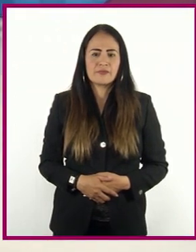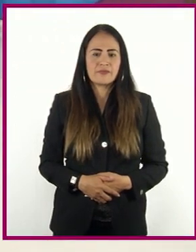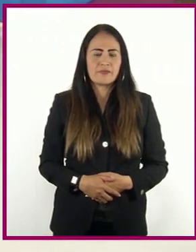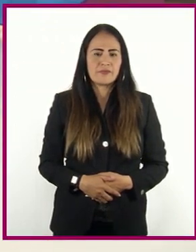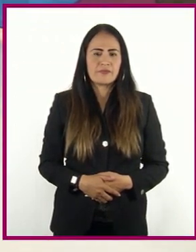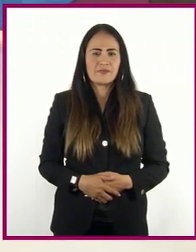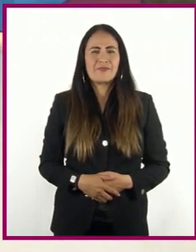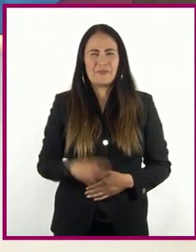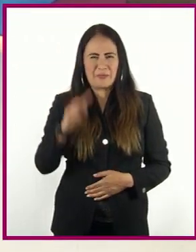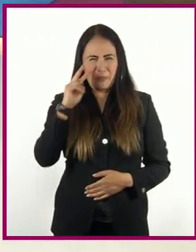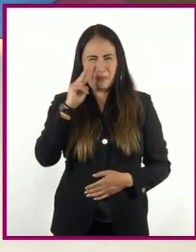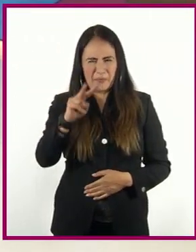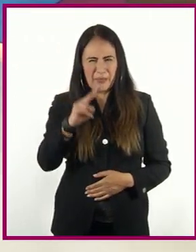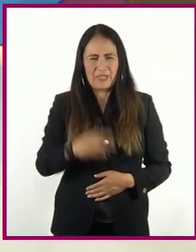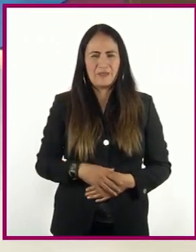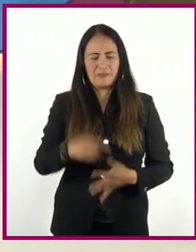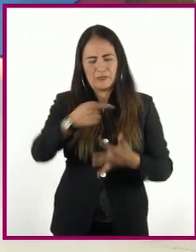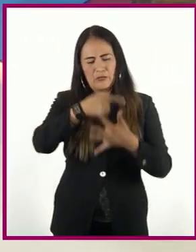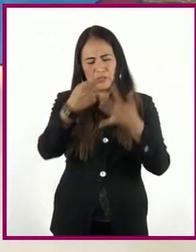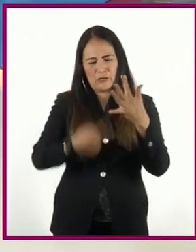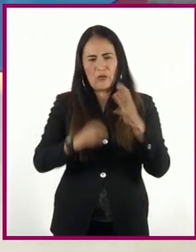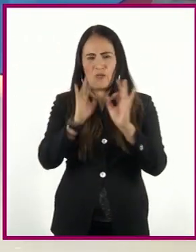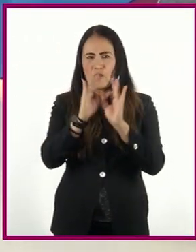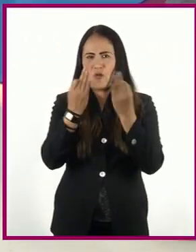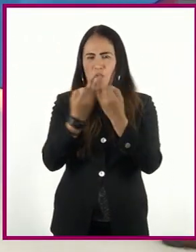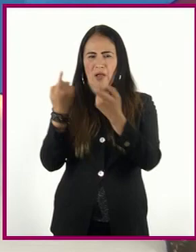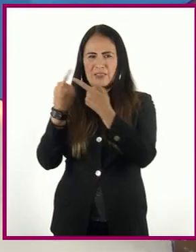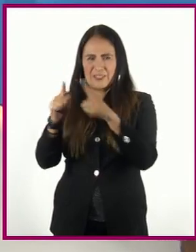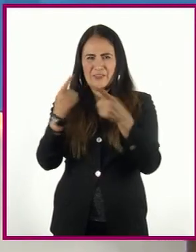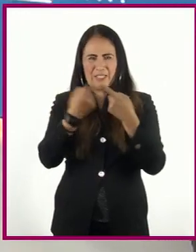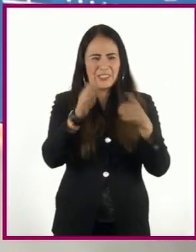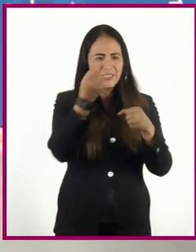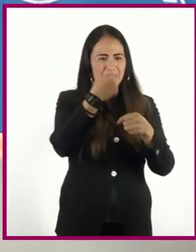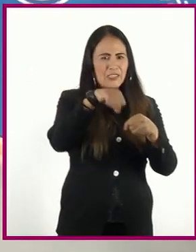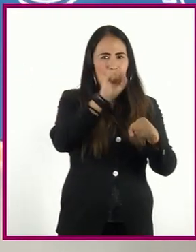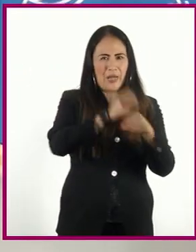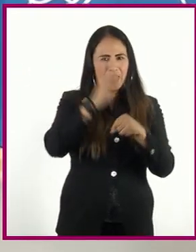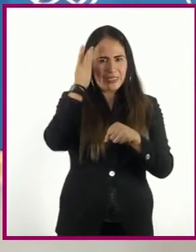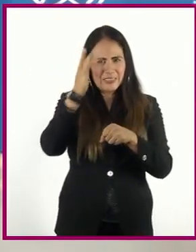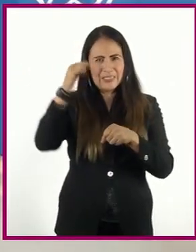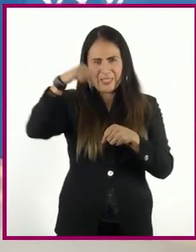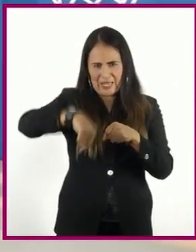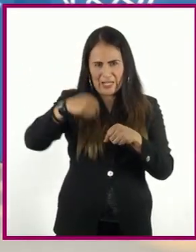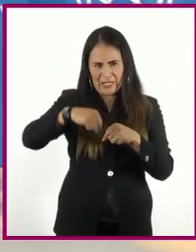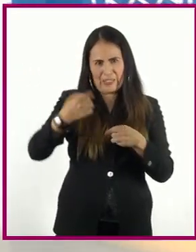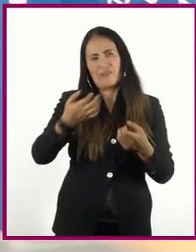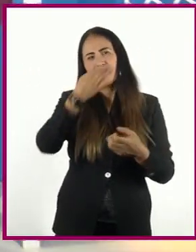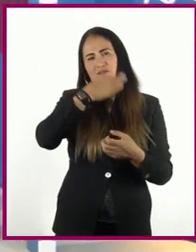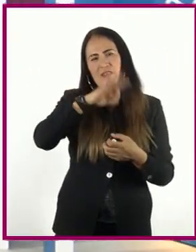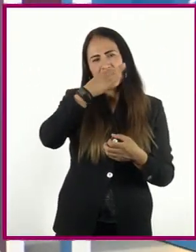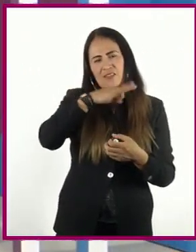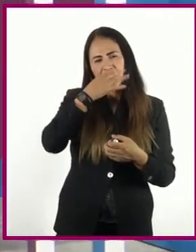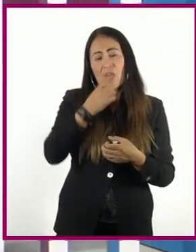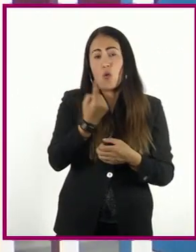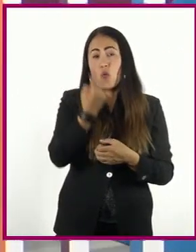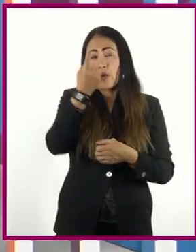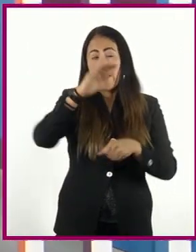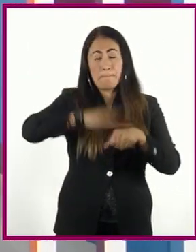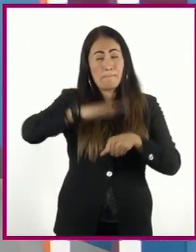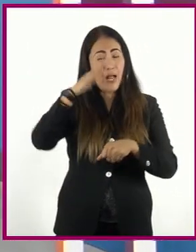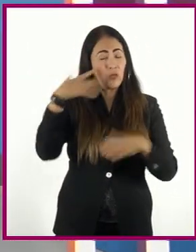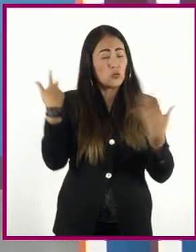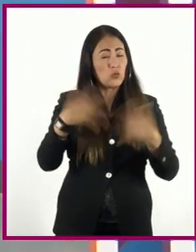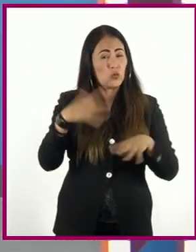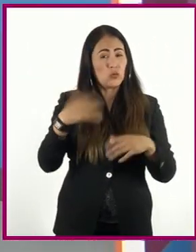Como pudieron apreciar, hay diversas formas de celebrar la Semana Santa en México. Una de las más famosas es la que se